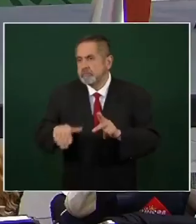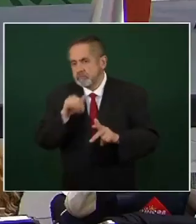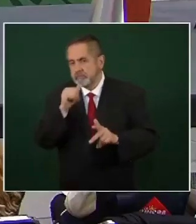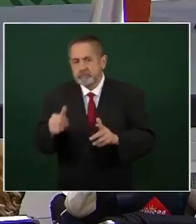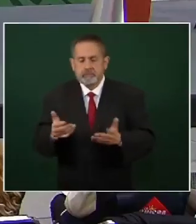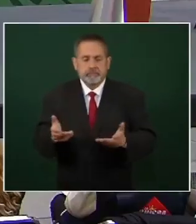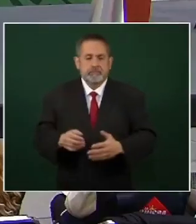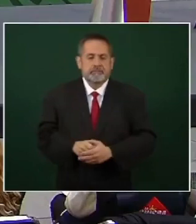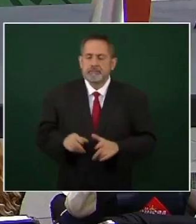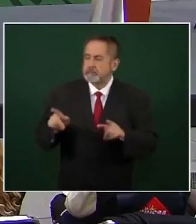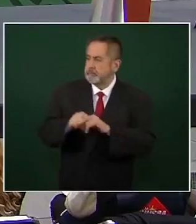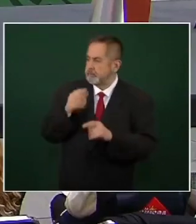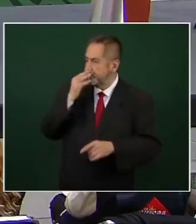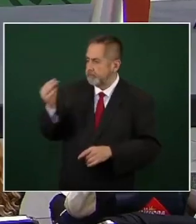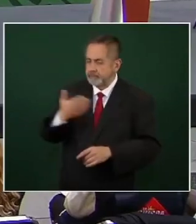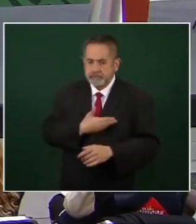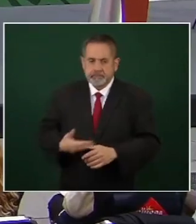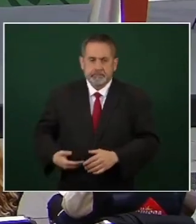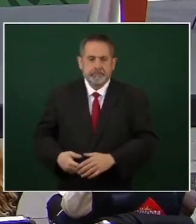naturaleza. ¿Será cuánto, señor presidente?